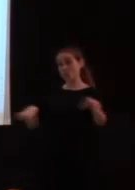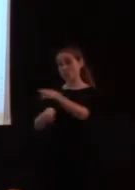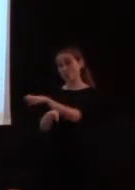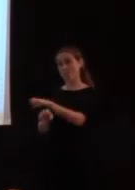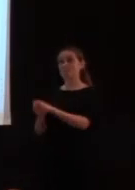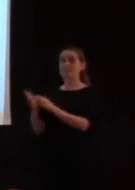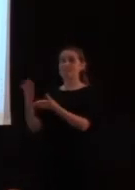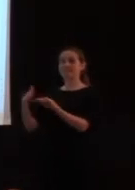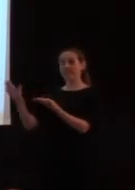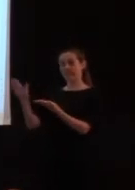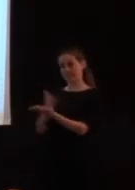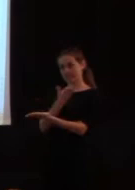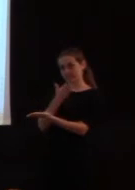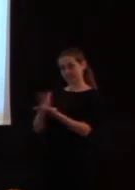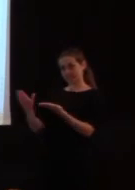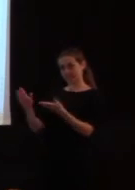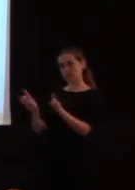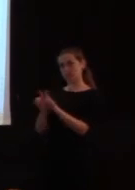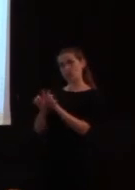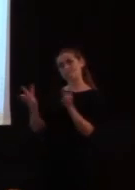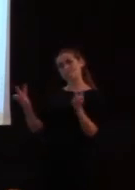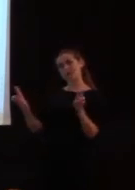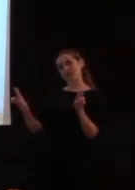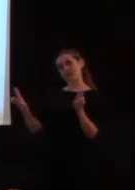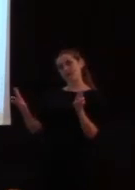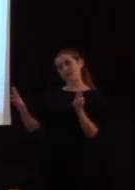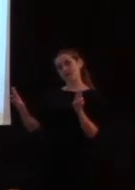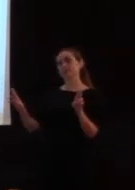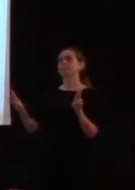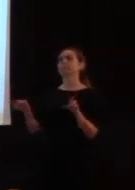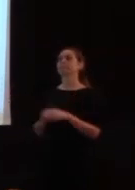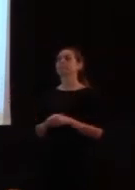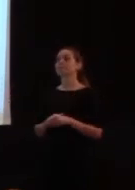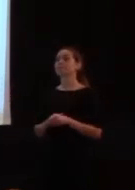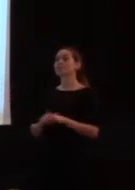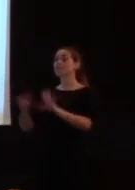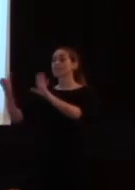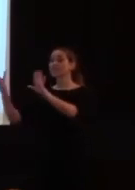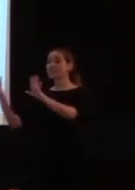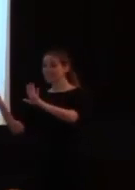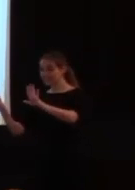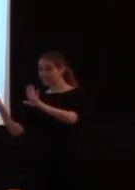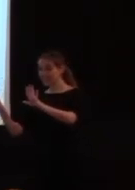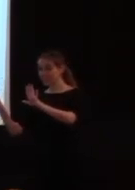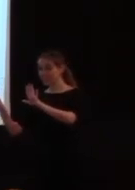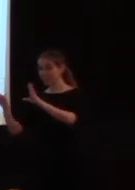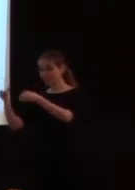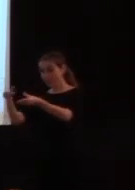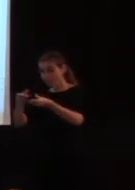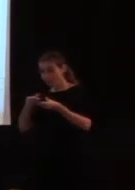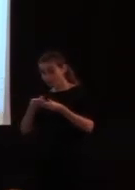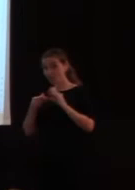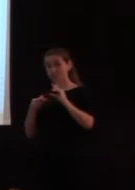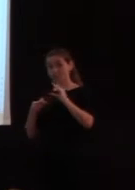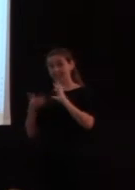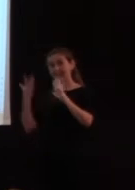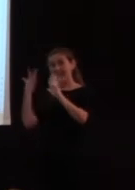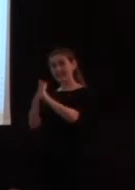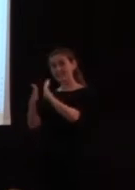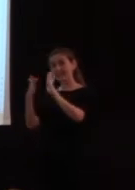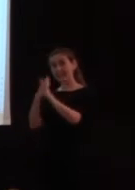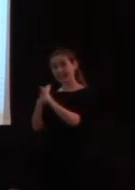a segundo. Hicieron parejas, parejas. Entonces, los de sexto tenían el dossier y tenían que explicar cómo se hacía